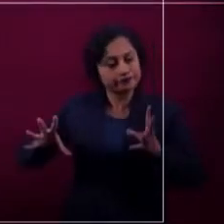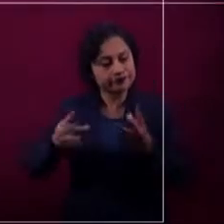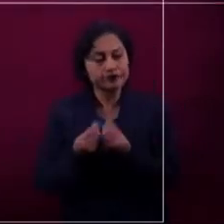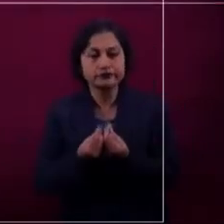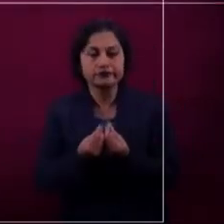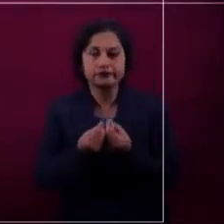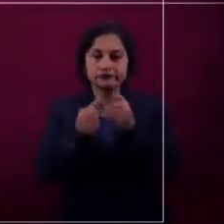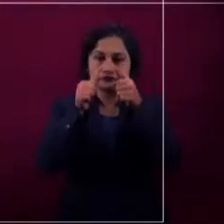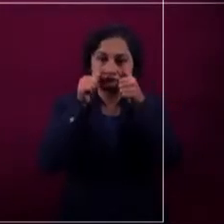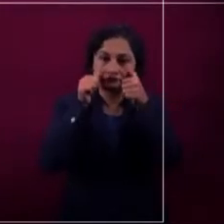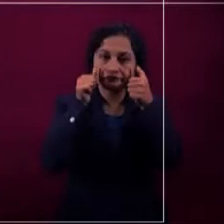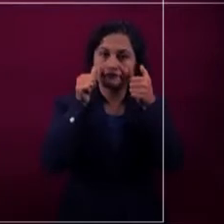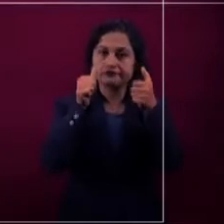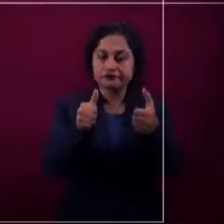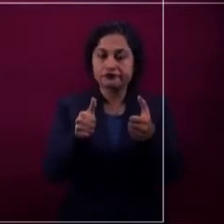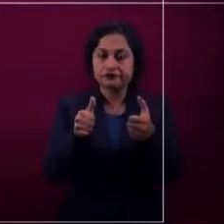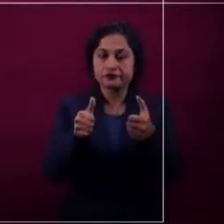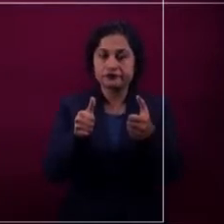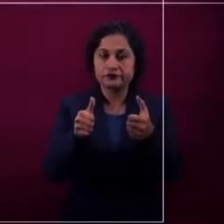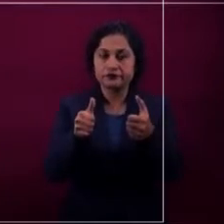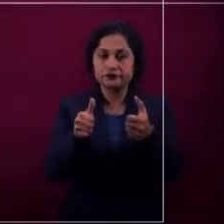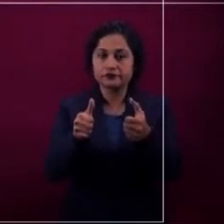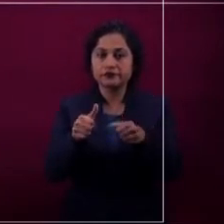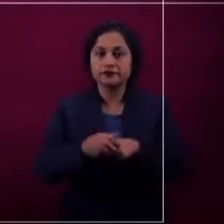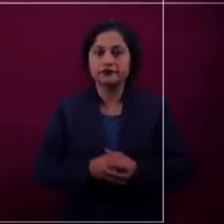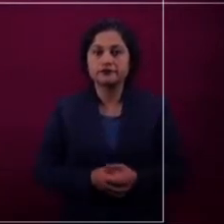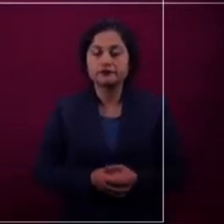militares, los marinos,